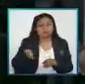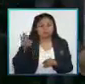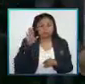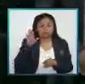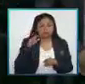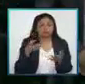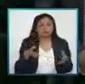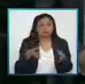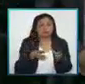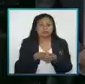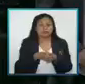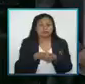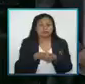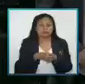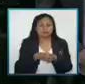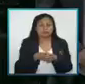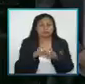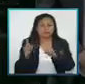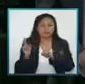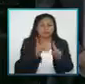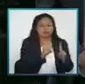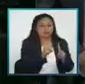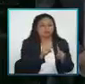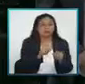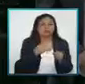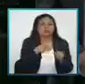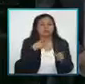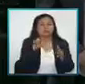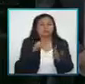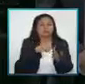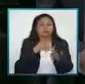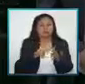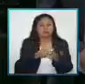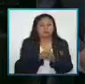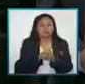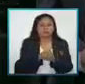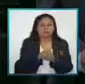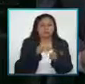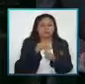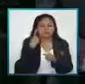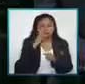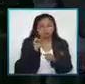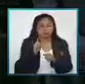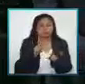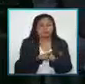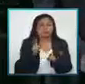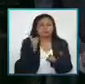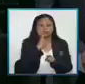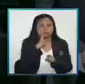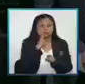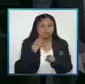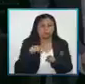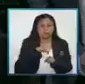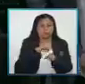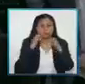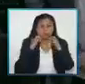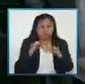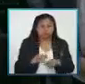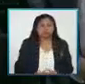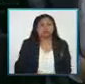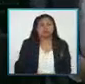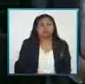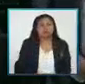Juramentación de los integrantes de la Comisión de Postulación para la elección de Fiscal General y Jefe del Ministerio